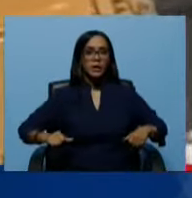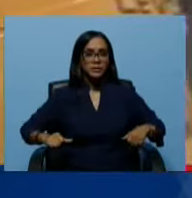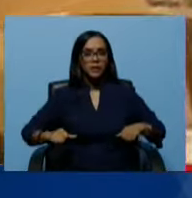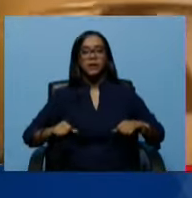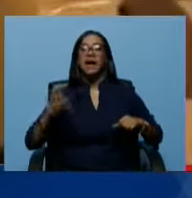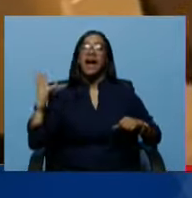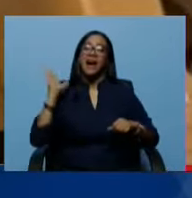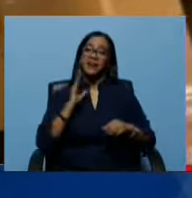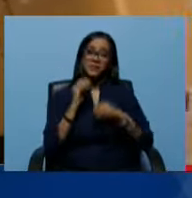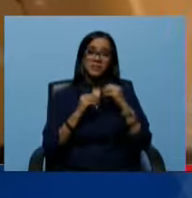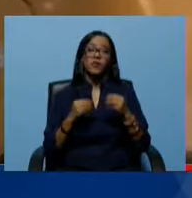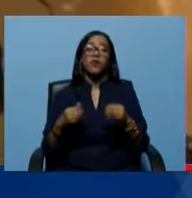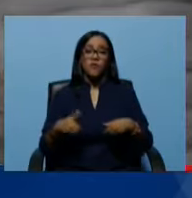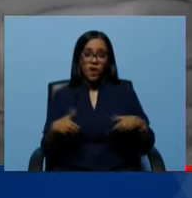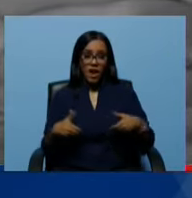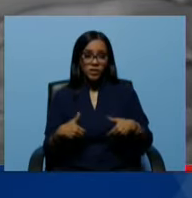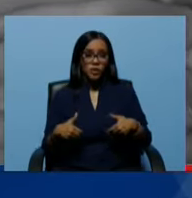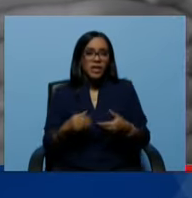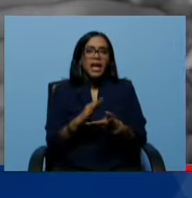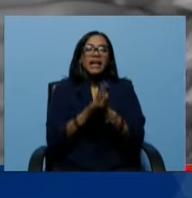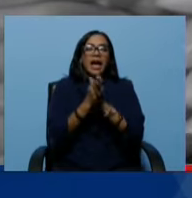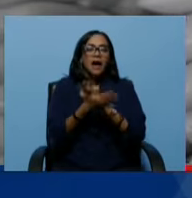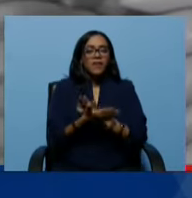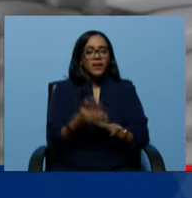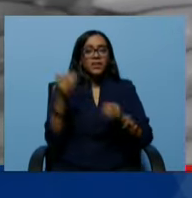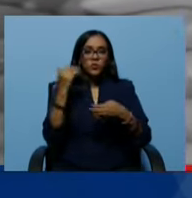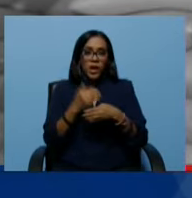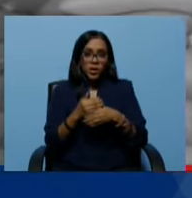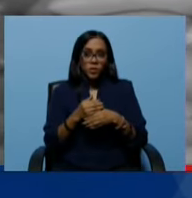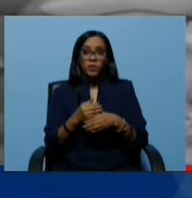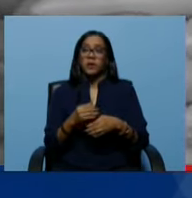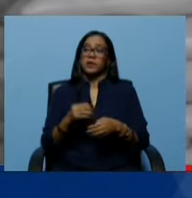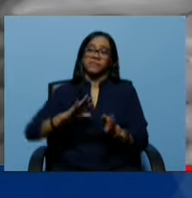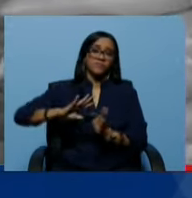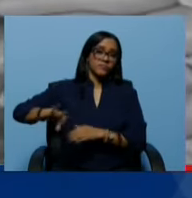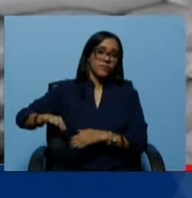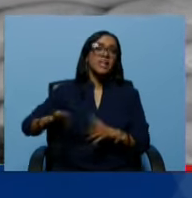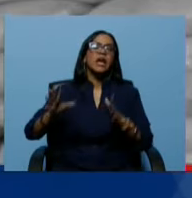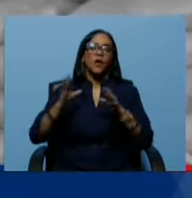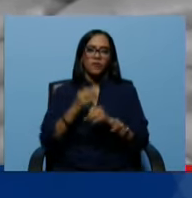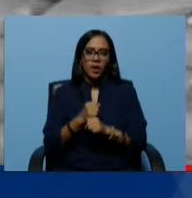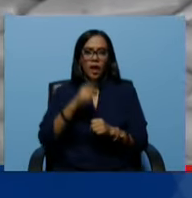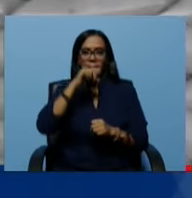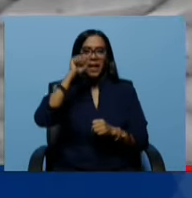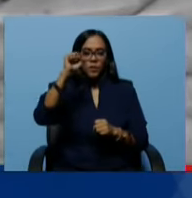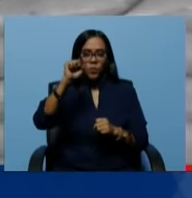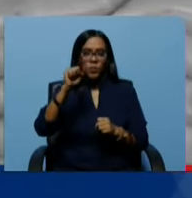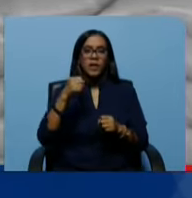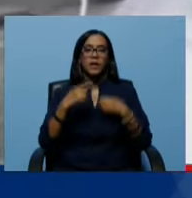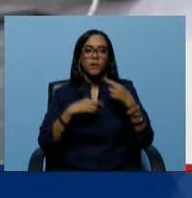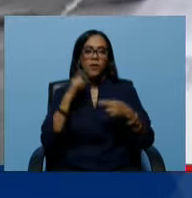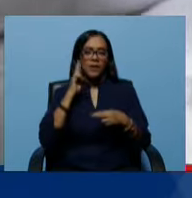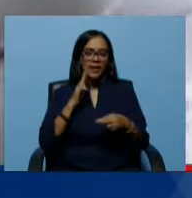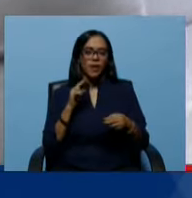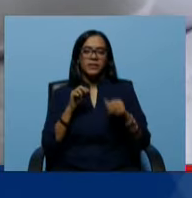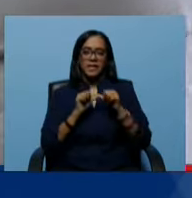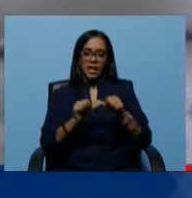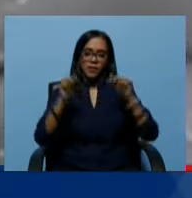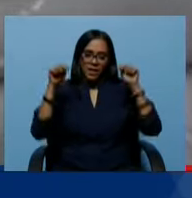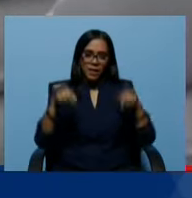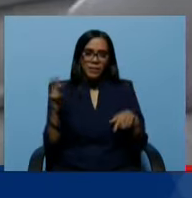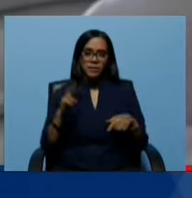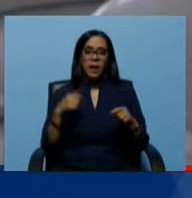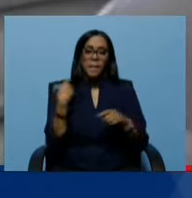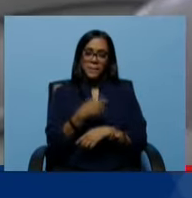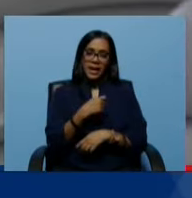que rompieron el cerco, que creyeron en Nicolás Maduro, en la Revolución Bolivariana y se quedaron en Venezuela,